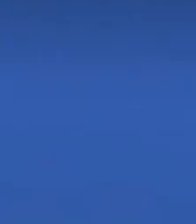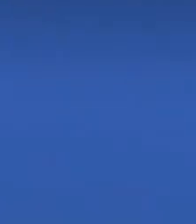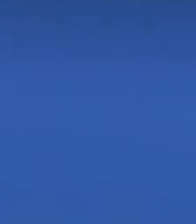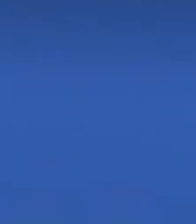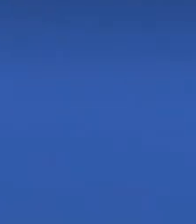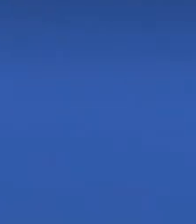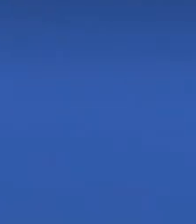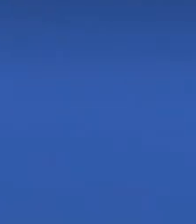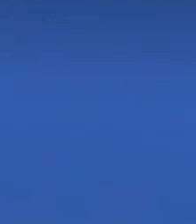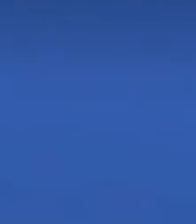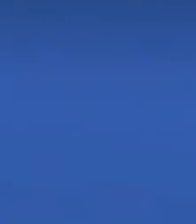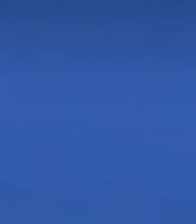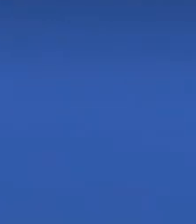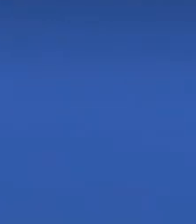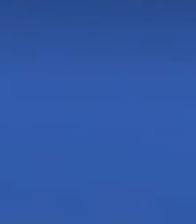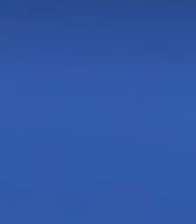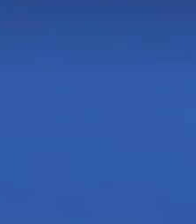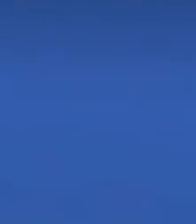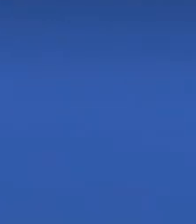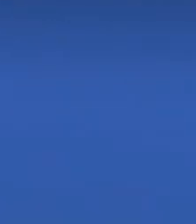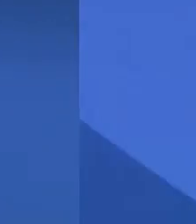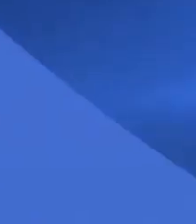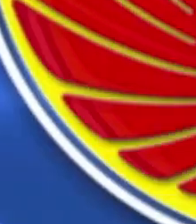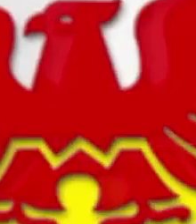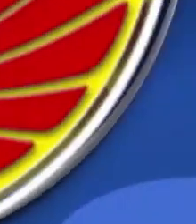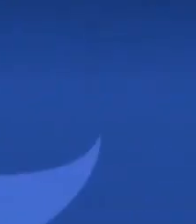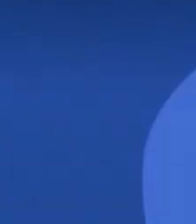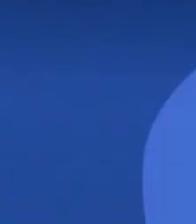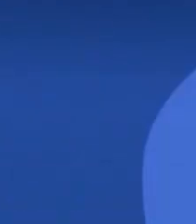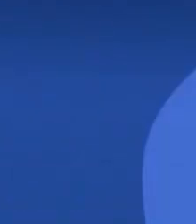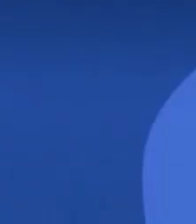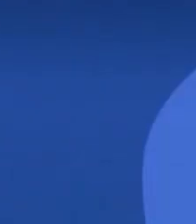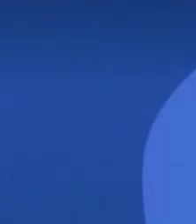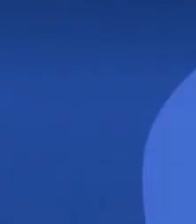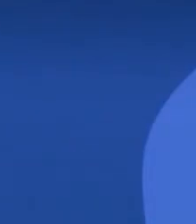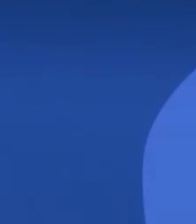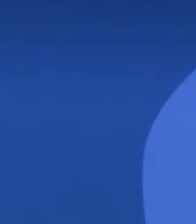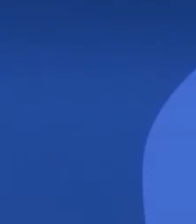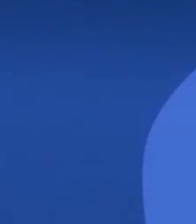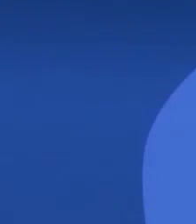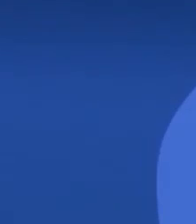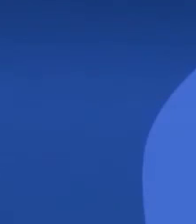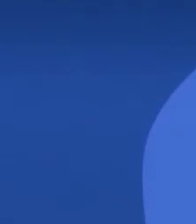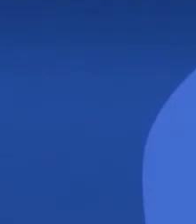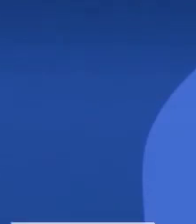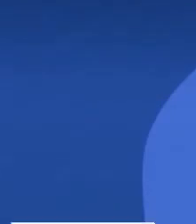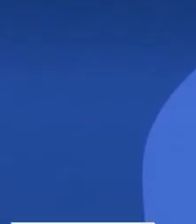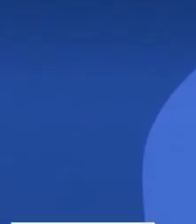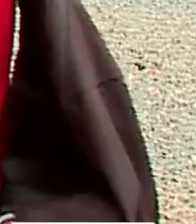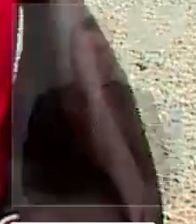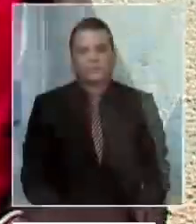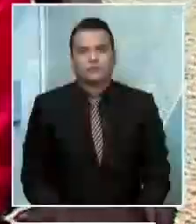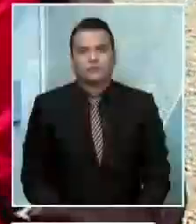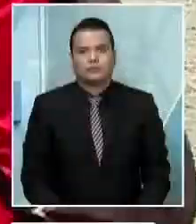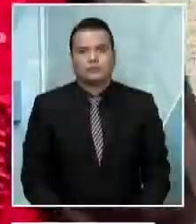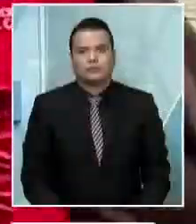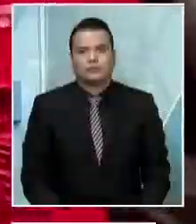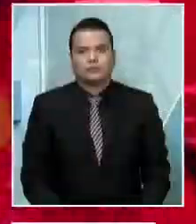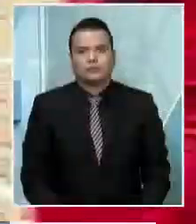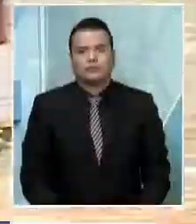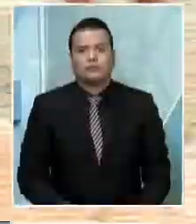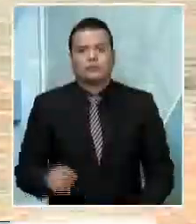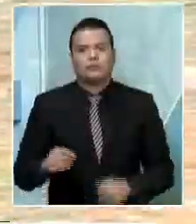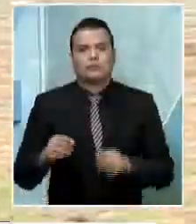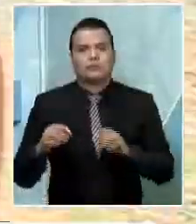Tomémonos un tinto, seamos amigos. Café Águila Roja, calidad certificada. En las